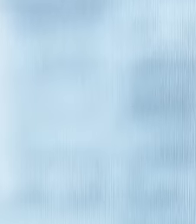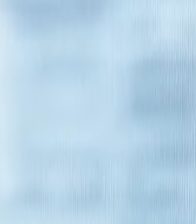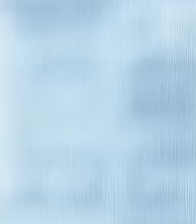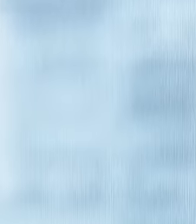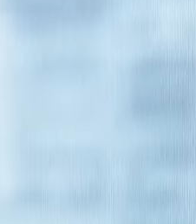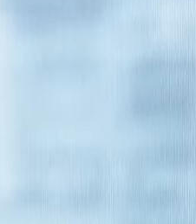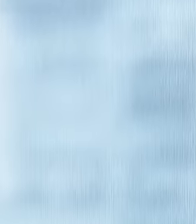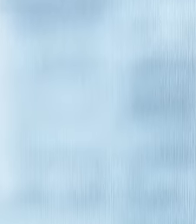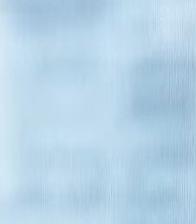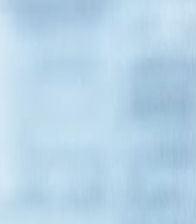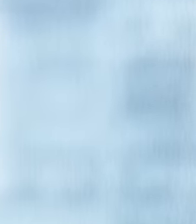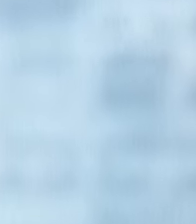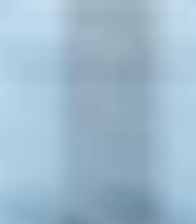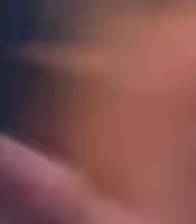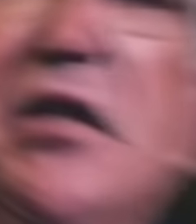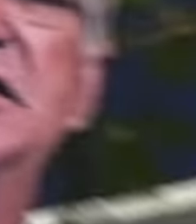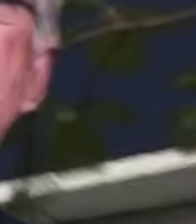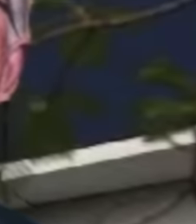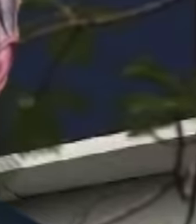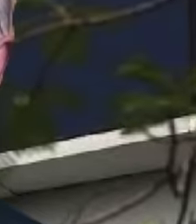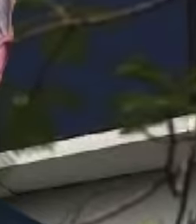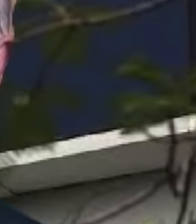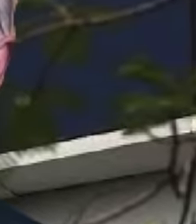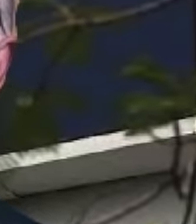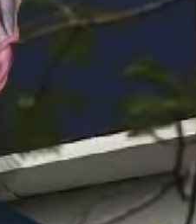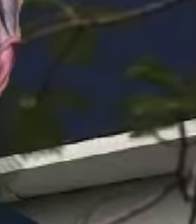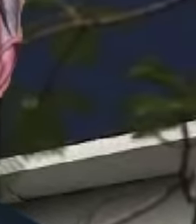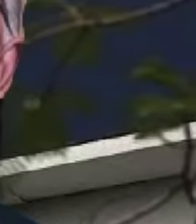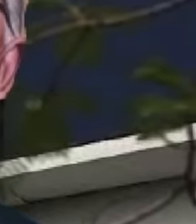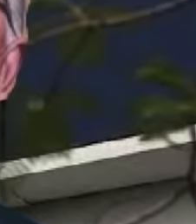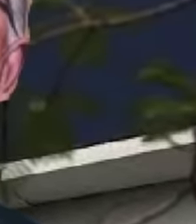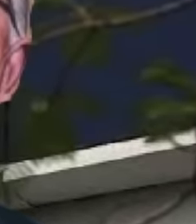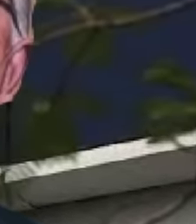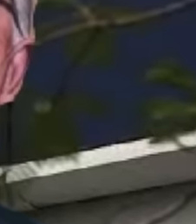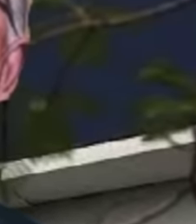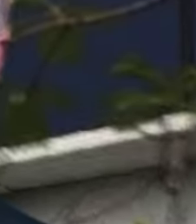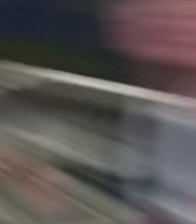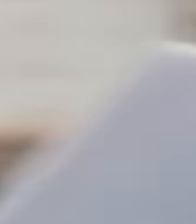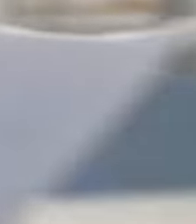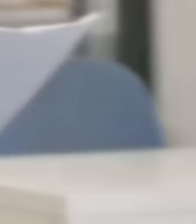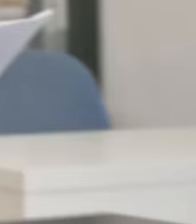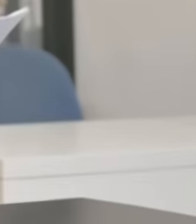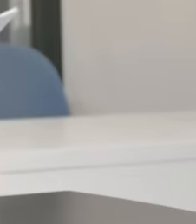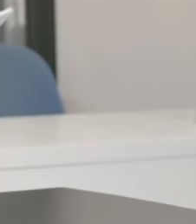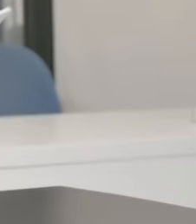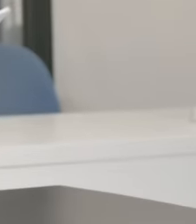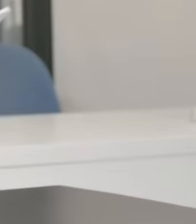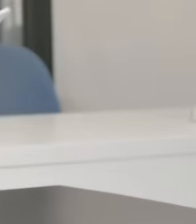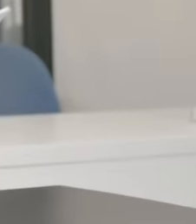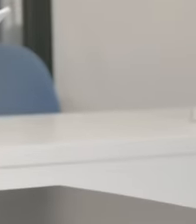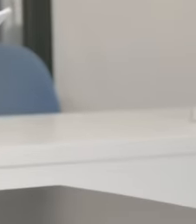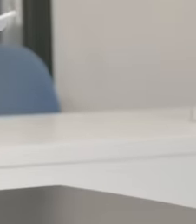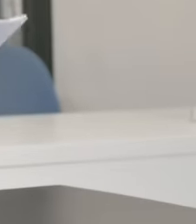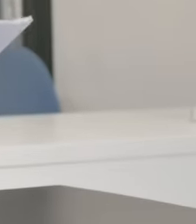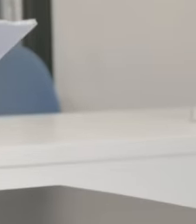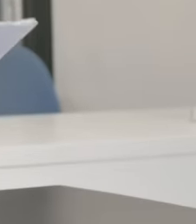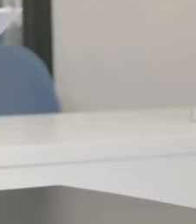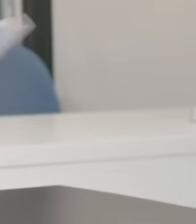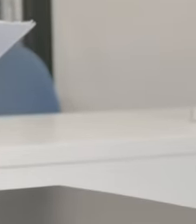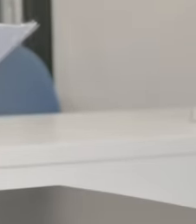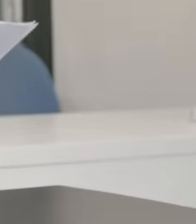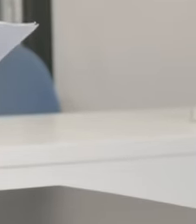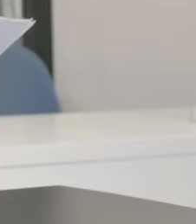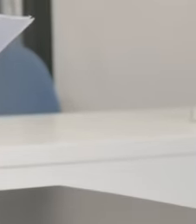El magnate Ricardo Salinas Pliego, conocido por sus problemas fiscales en México, ha iniciado un procedimiento legal en